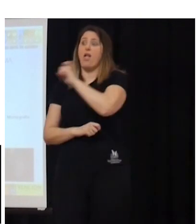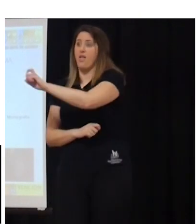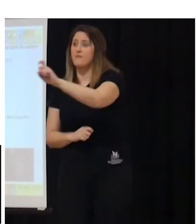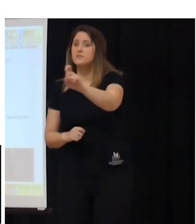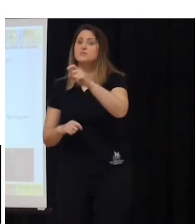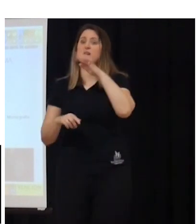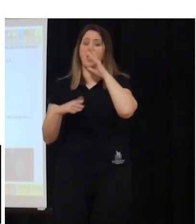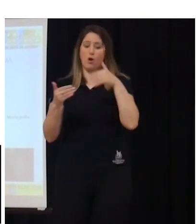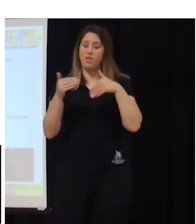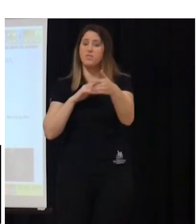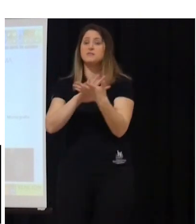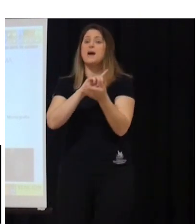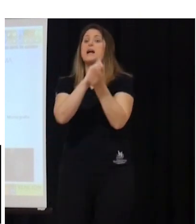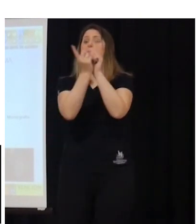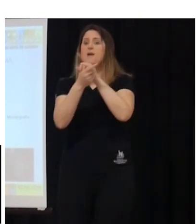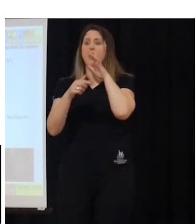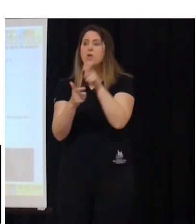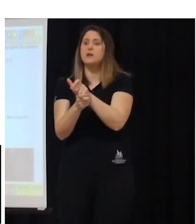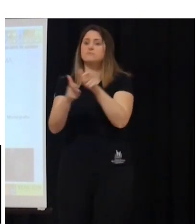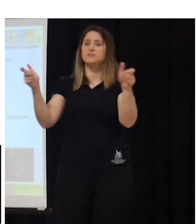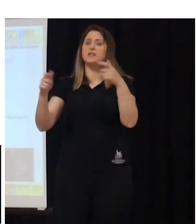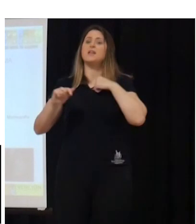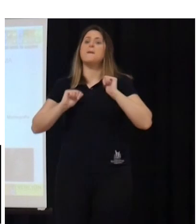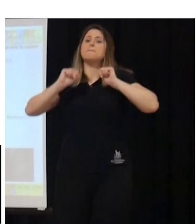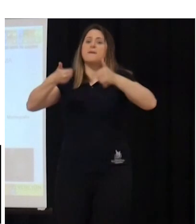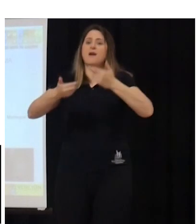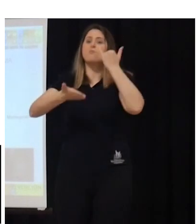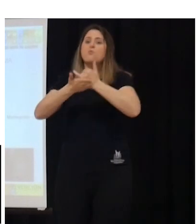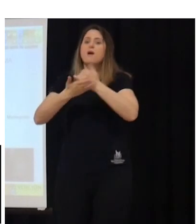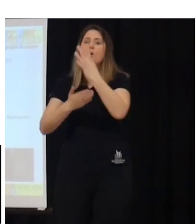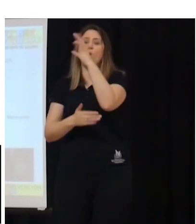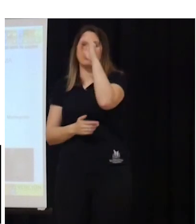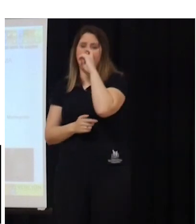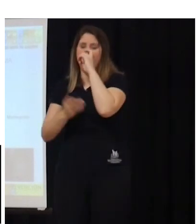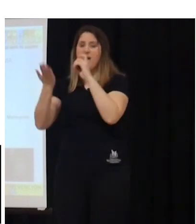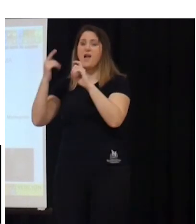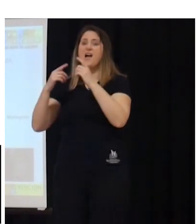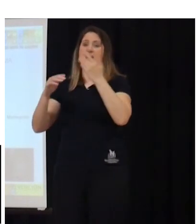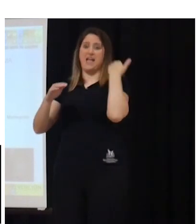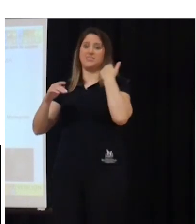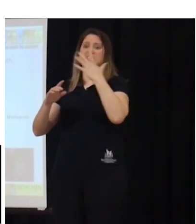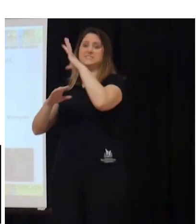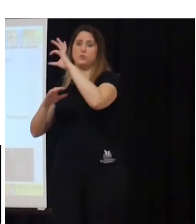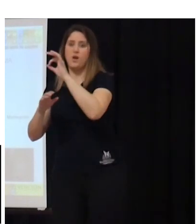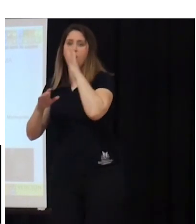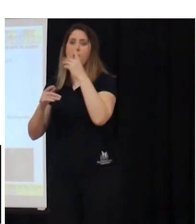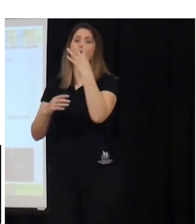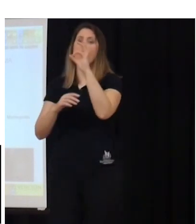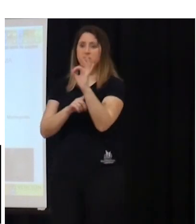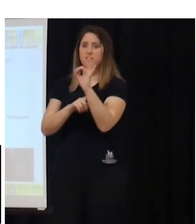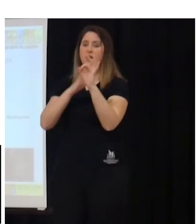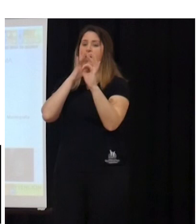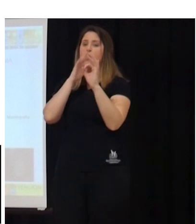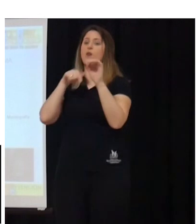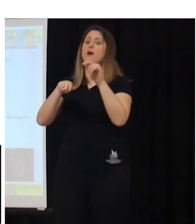se va a modificar en breve. Se va a ampliar el inicio de la prueba a los 40 años. Pero saben que ahora se dirige a mujeres